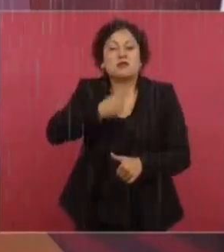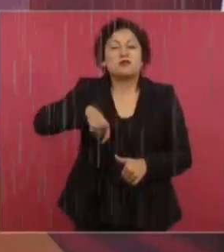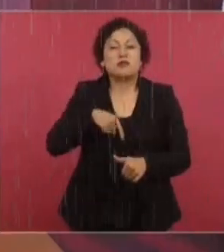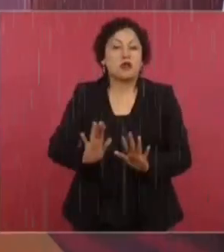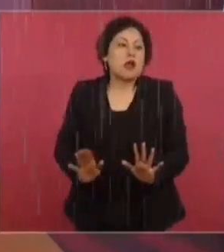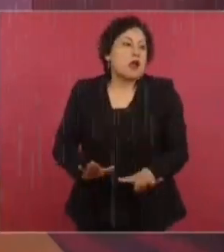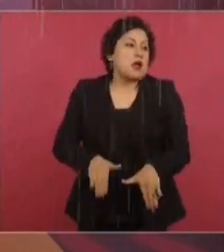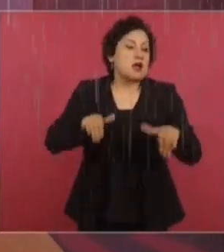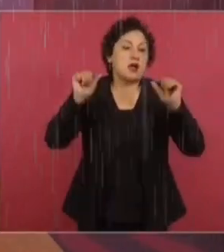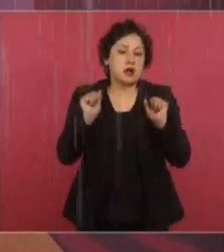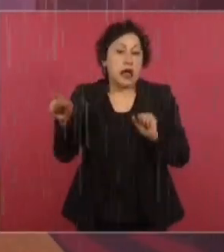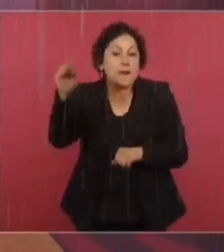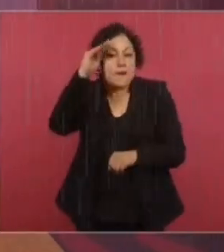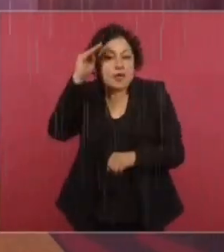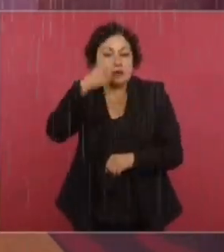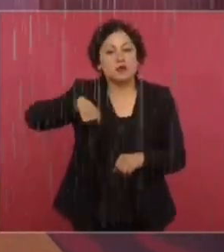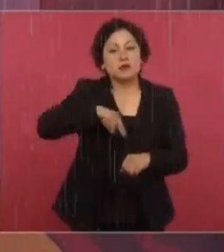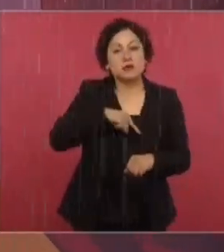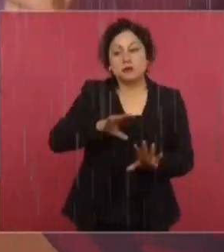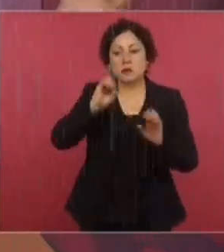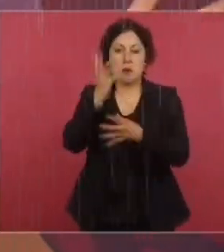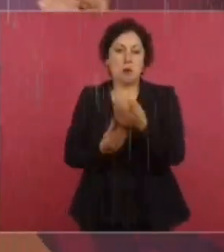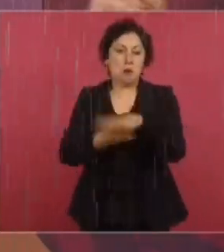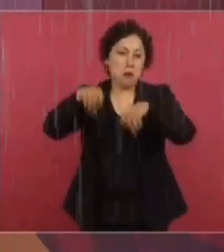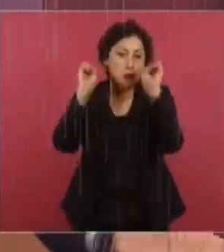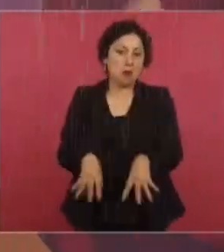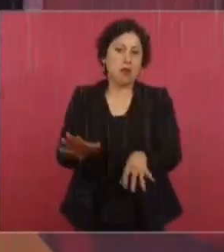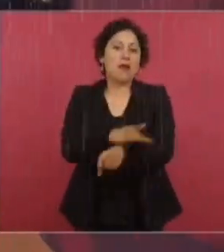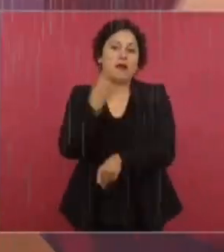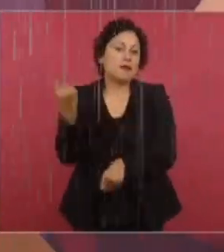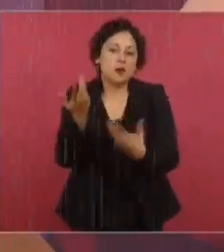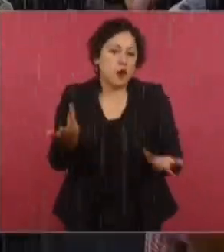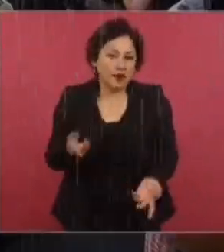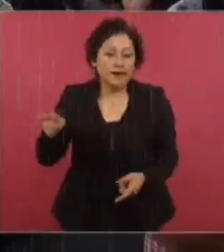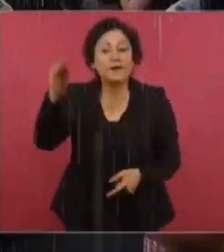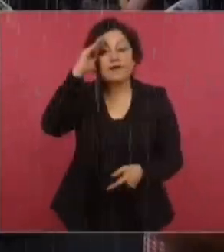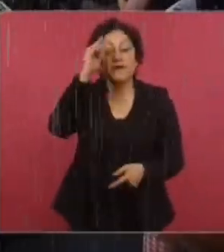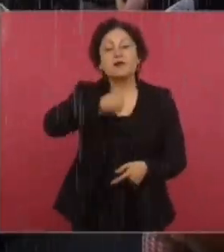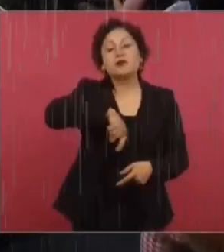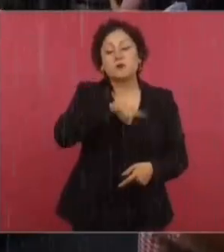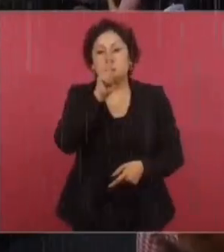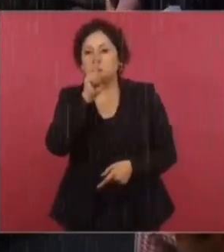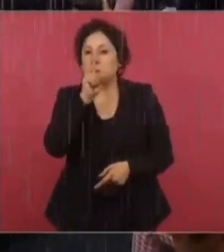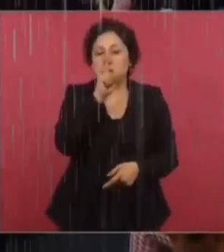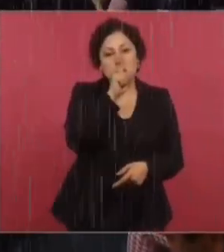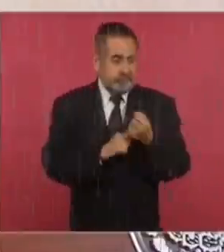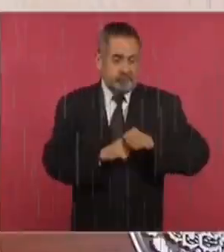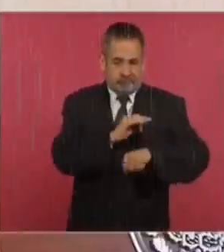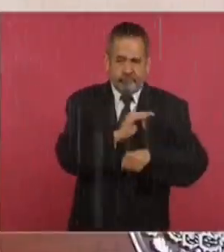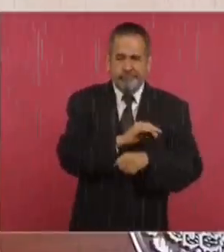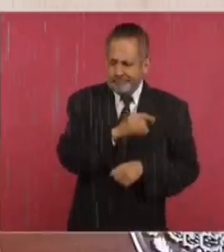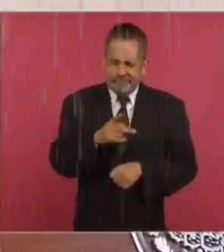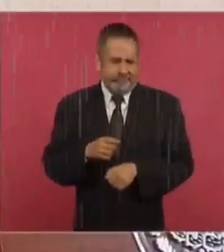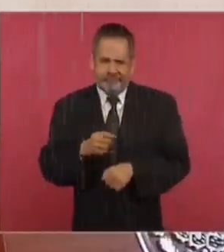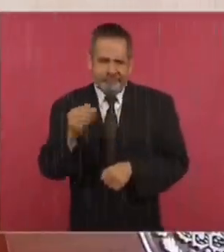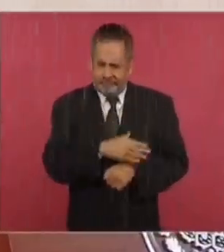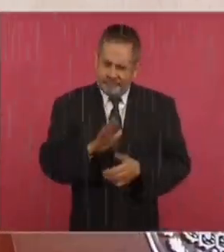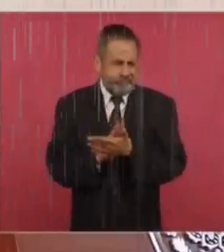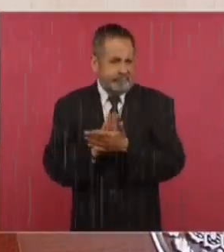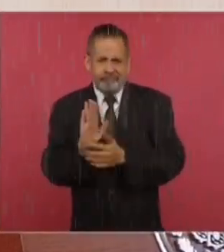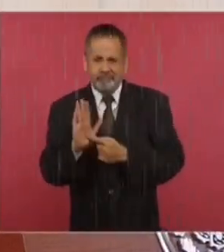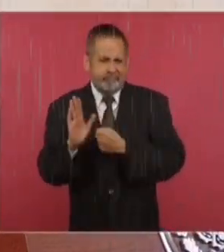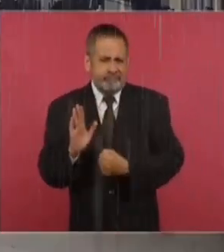de que no debemos actuar Por qué no íbamos a querer tener un problema con el ejército entonces